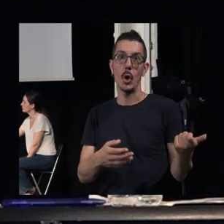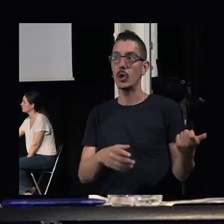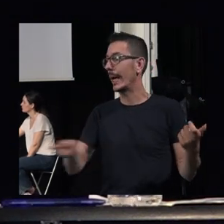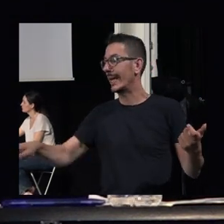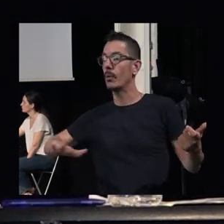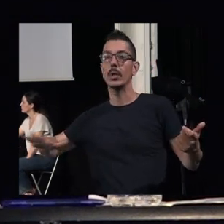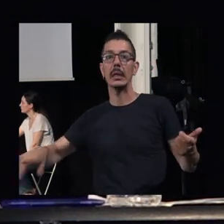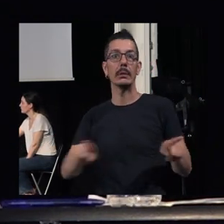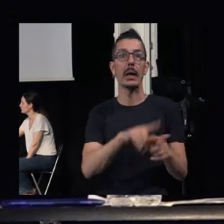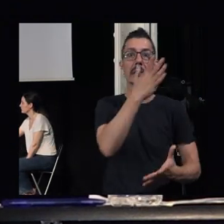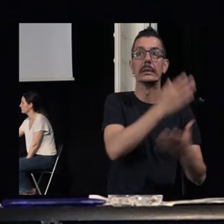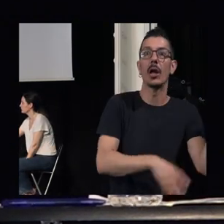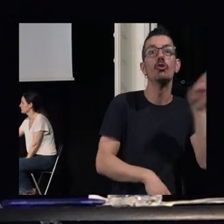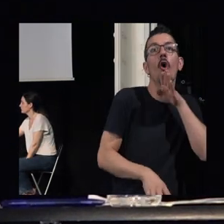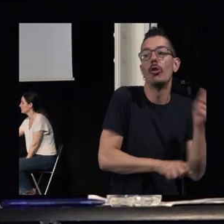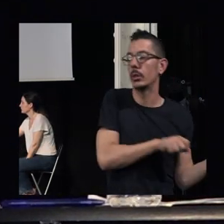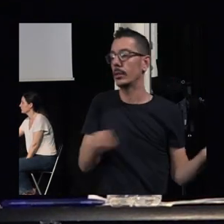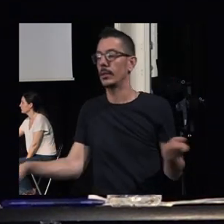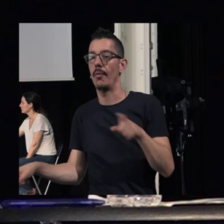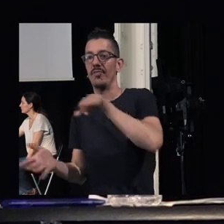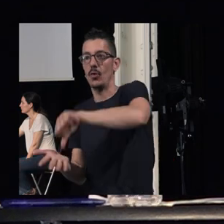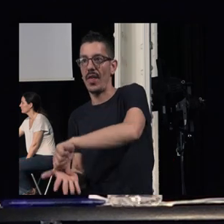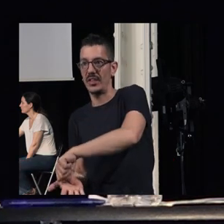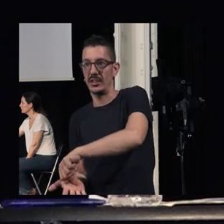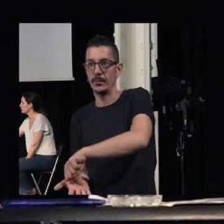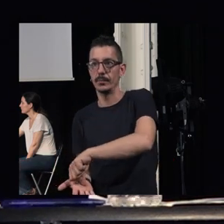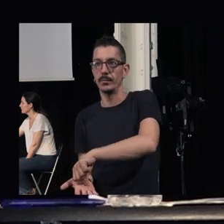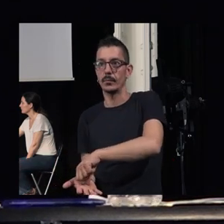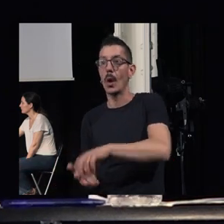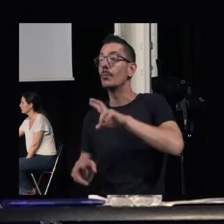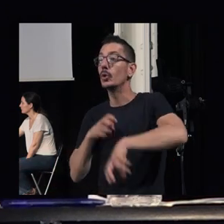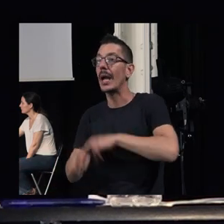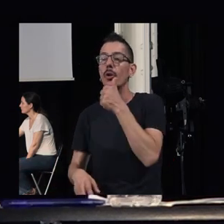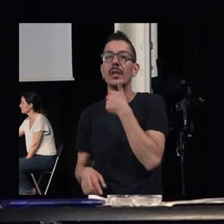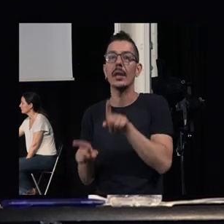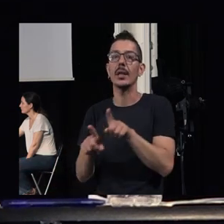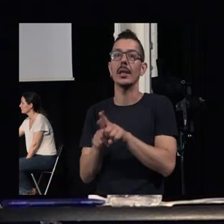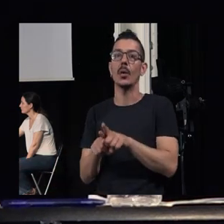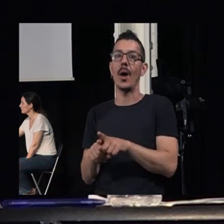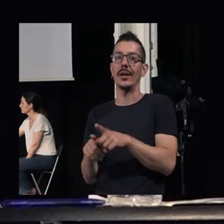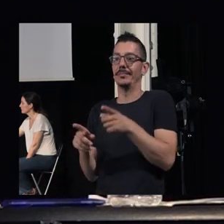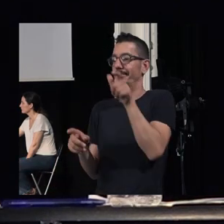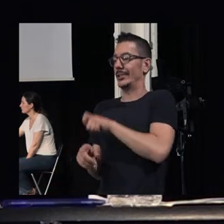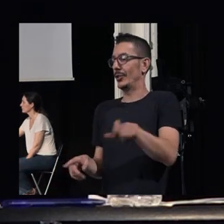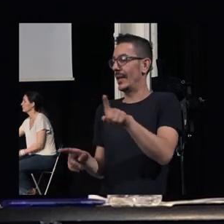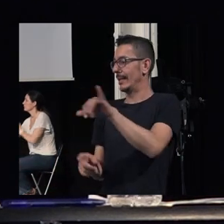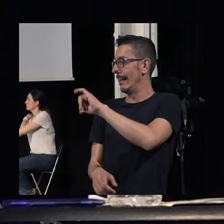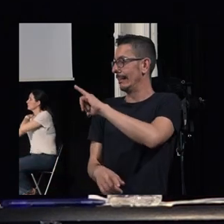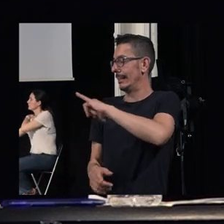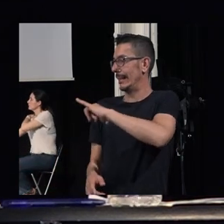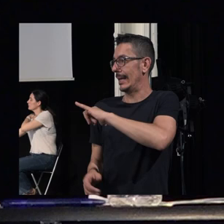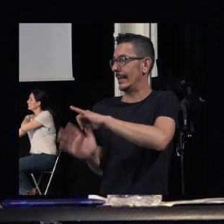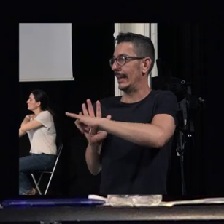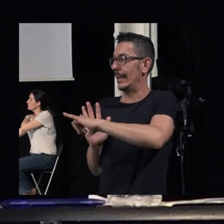por así decirlo, hacia ciudades, buscando a los tuyos, a las tuyas, para hacer